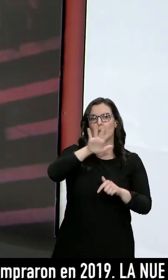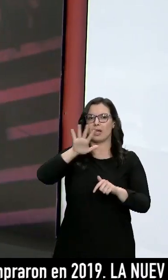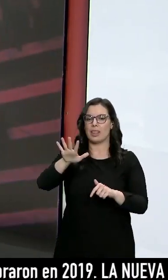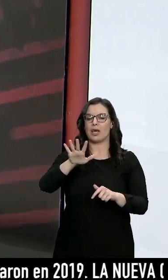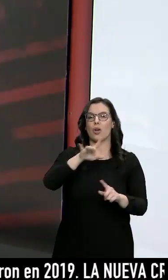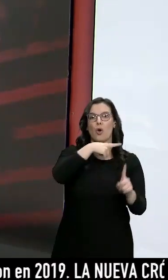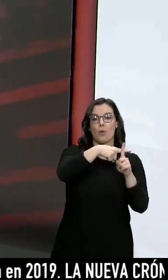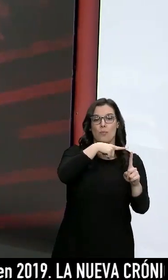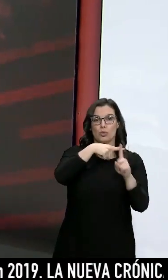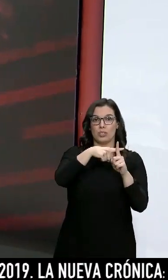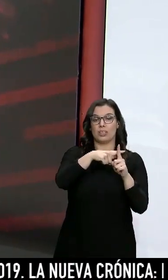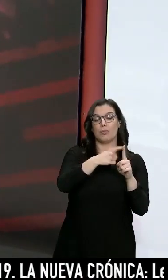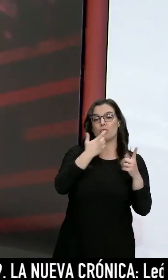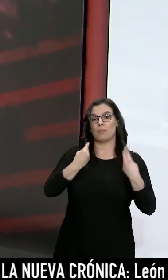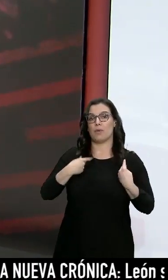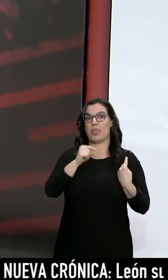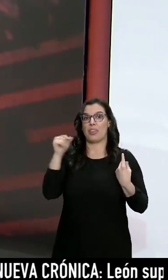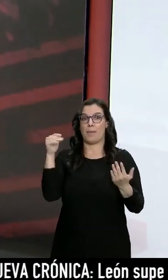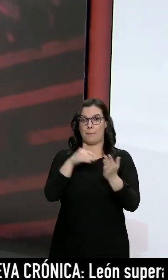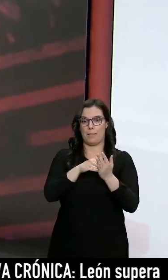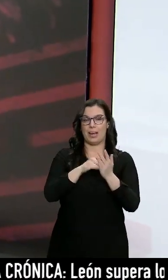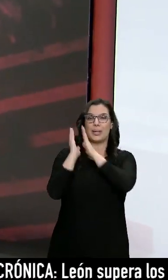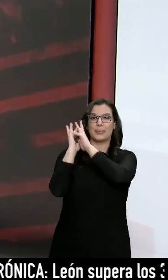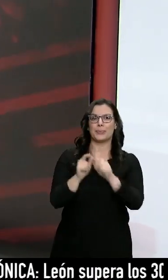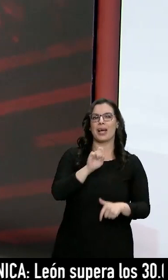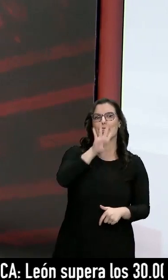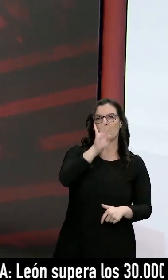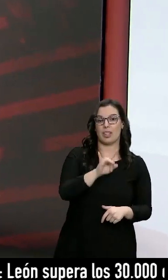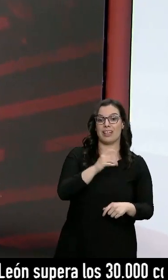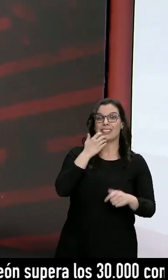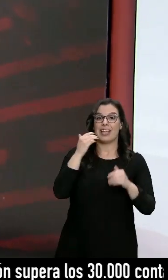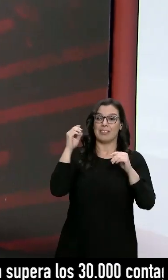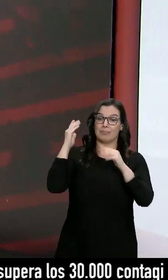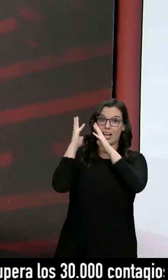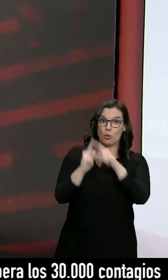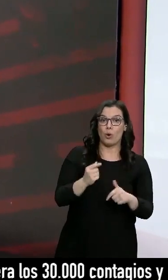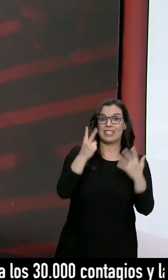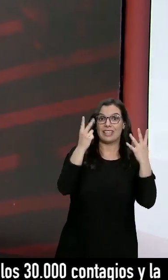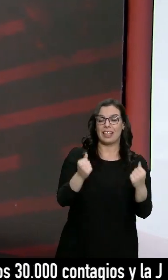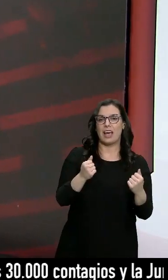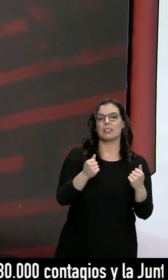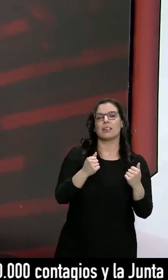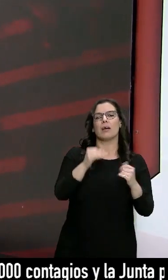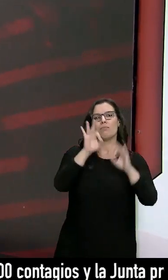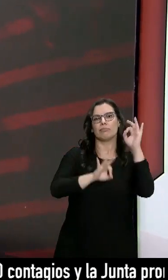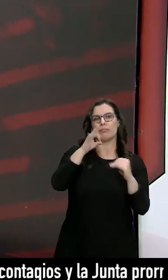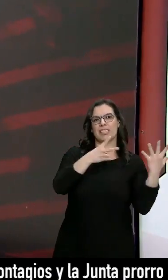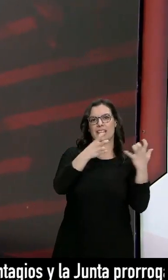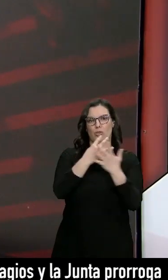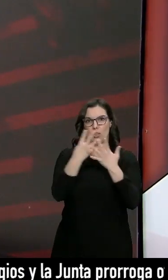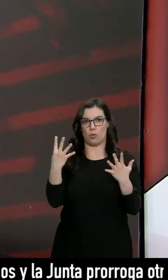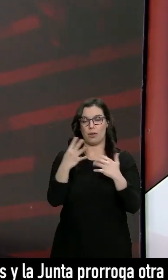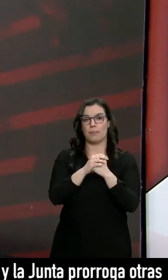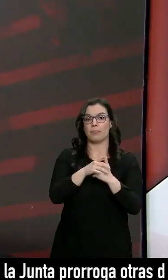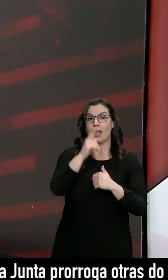1.355 casos por 100.000 habitantes a 14 días. Si miramos a 7 días, se sitúa en los 719. Y ahí otro dato